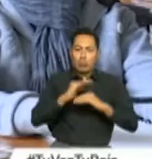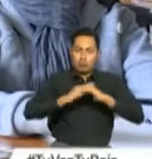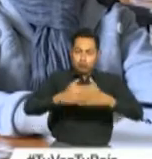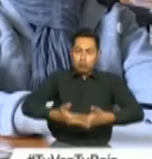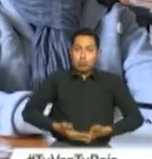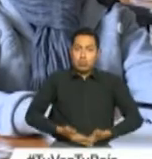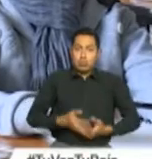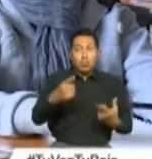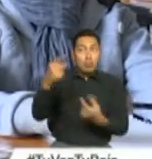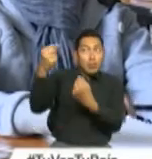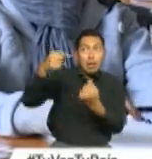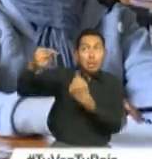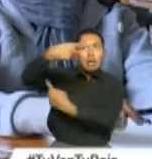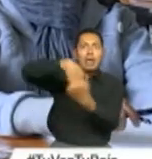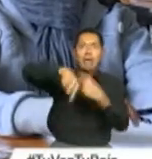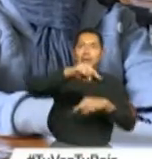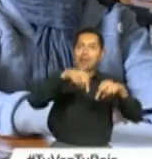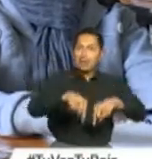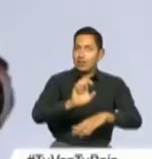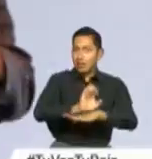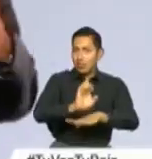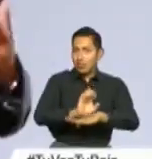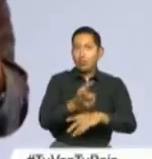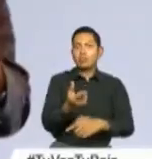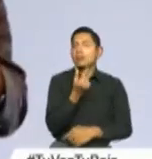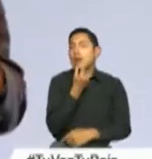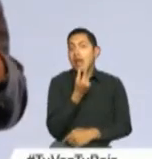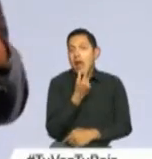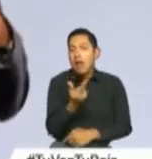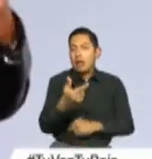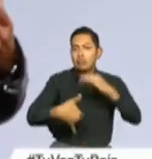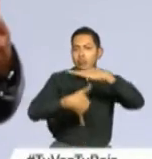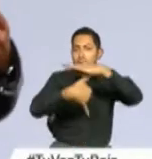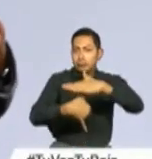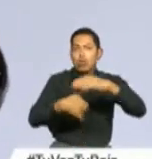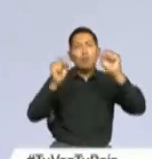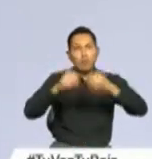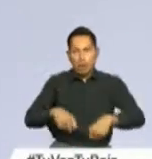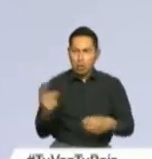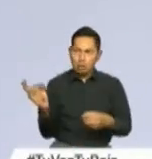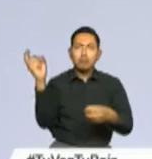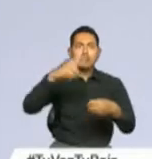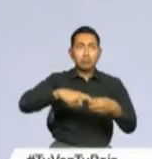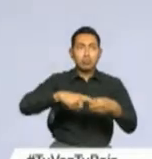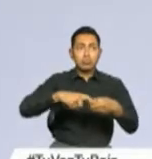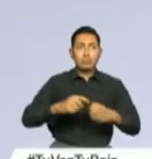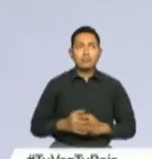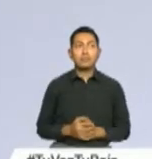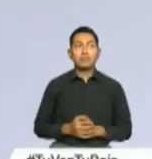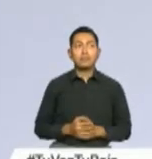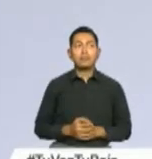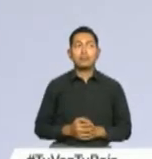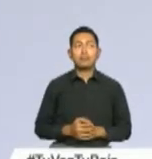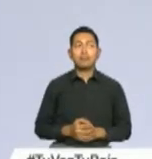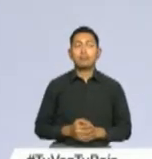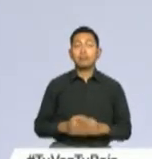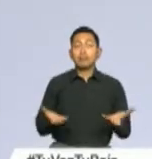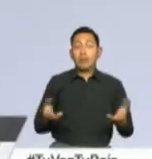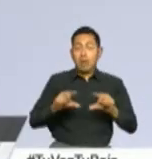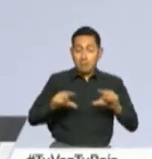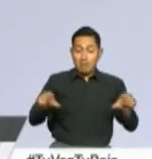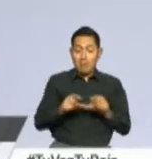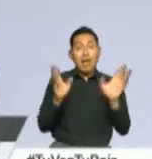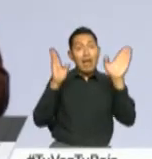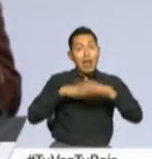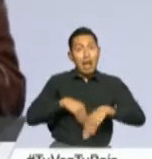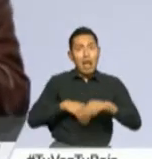retornada, grupos de LGBTI, entre otros. Creemos que las políticas de becas deben concebirse como una política de Estado para que sean